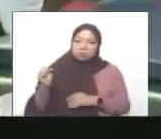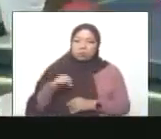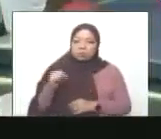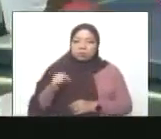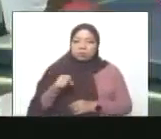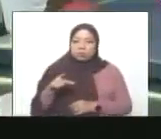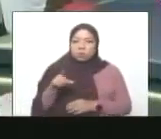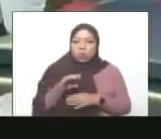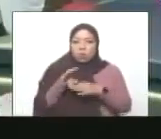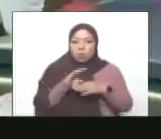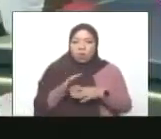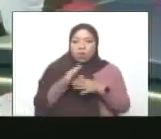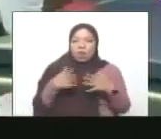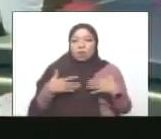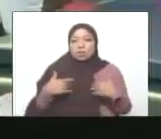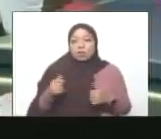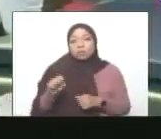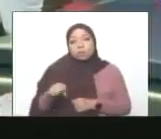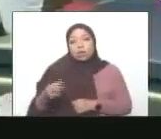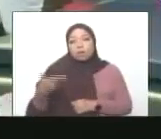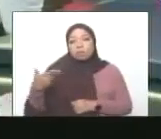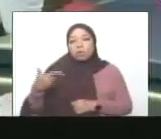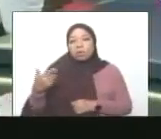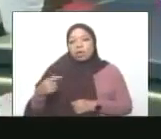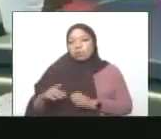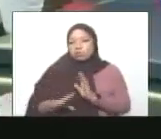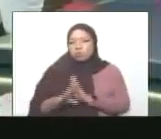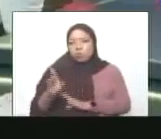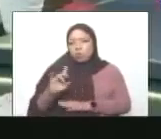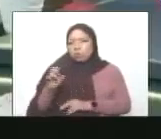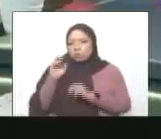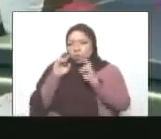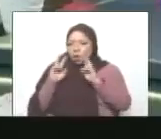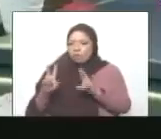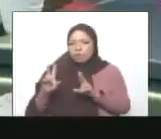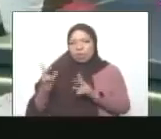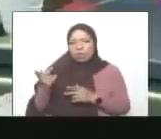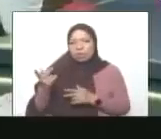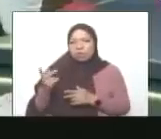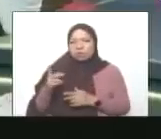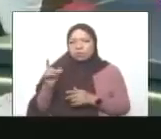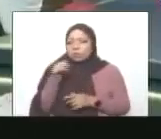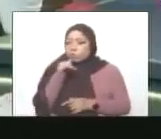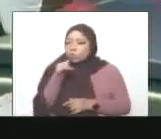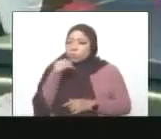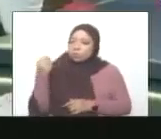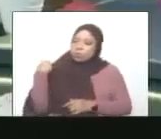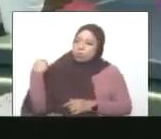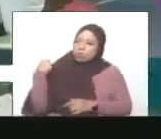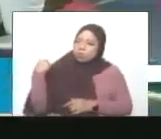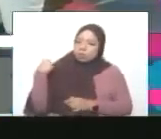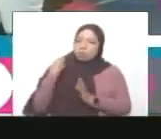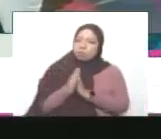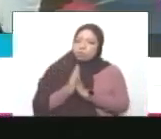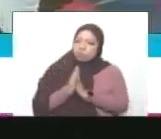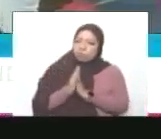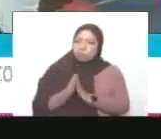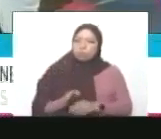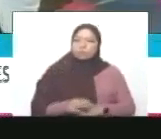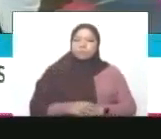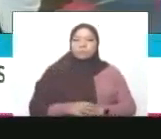tienes que cuidar la salud. No he visto el avance todavía. O sea, bueno. Recién en la tarde. Me mantienes informado. Que concluyeron un poquito con